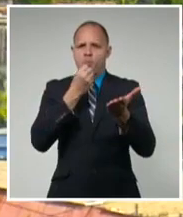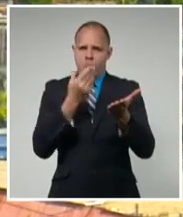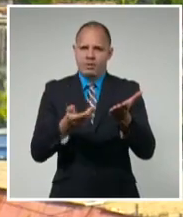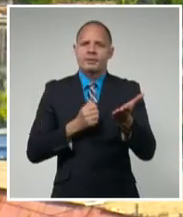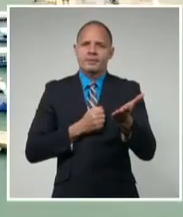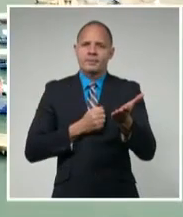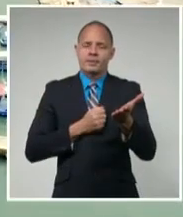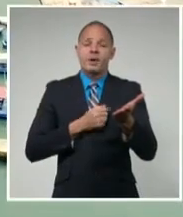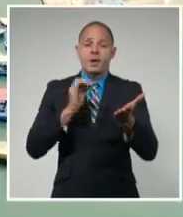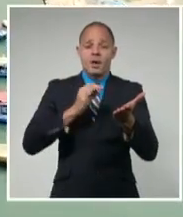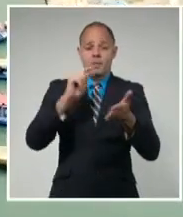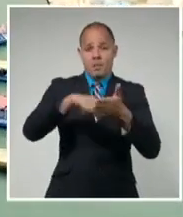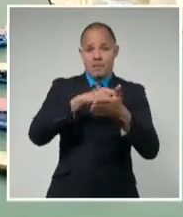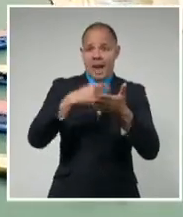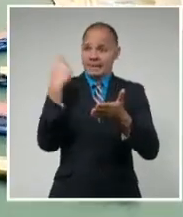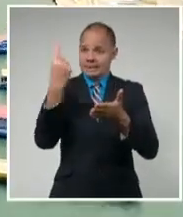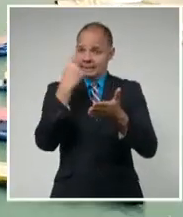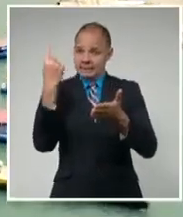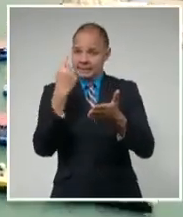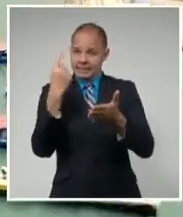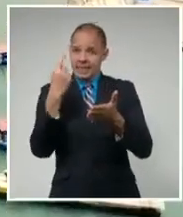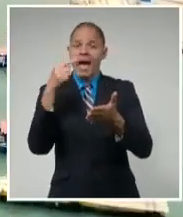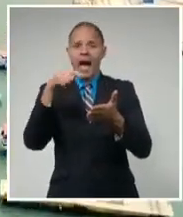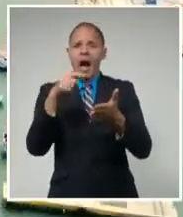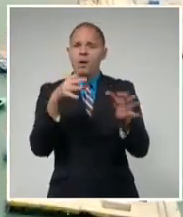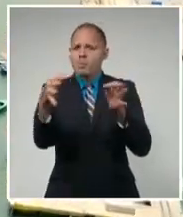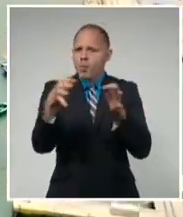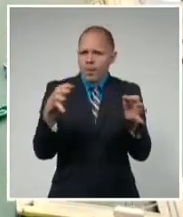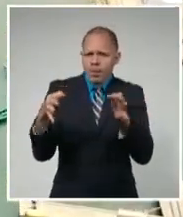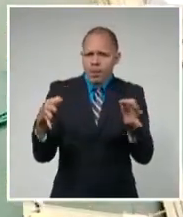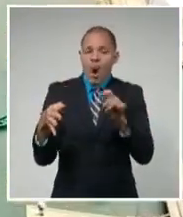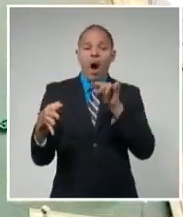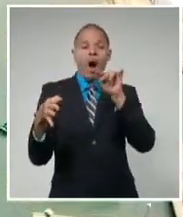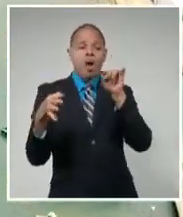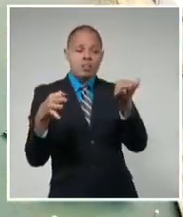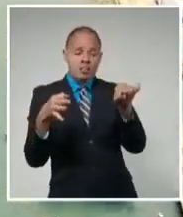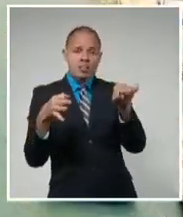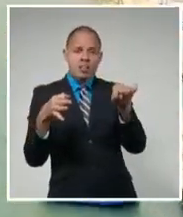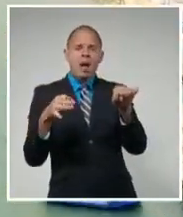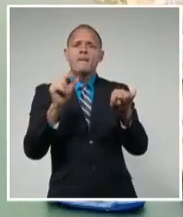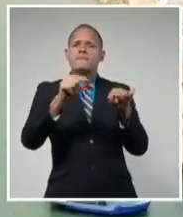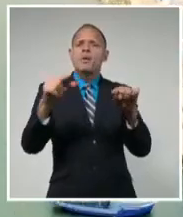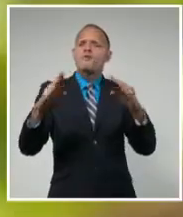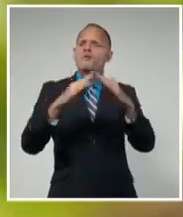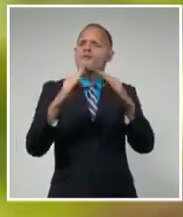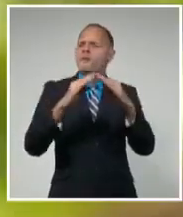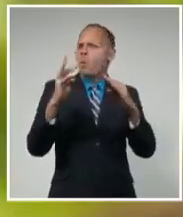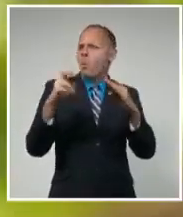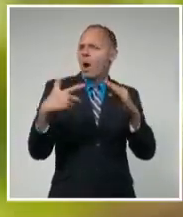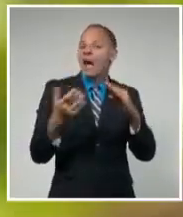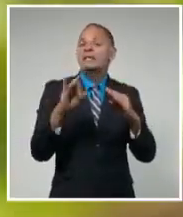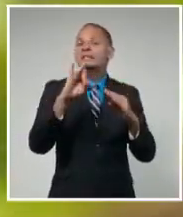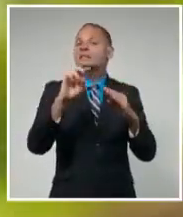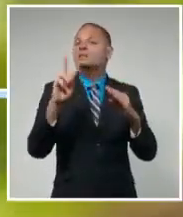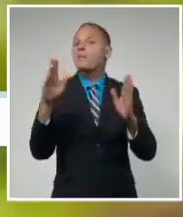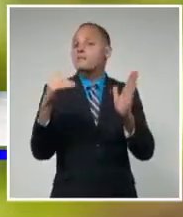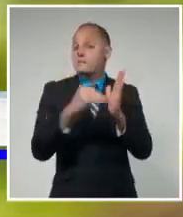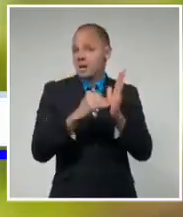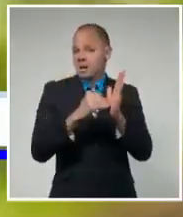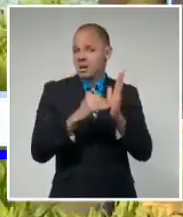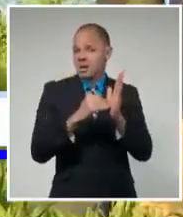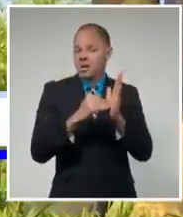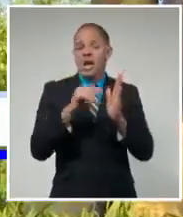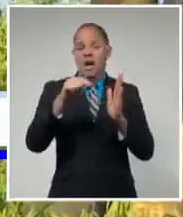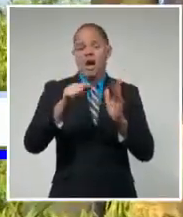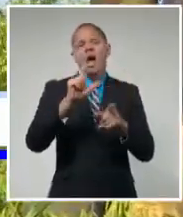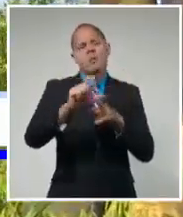nivel de las producciones y la calidad de vida. En este municipio residen unos 72.000 habitantes. La zona es eminentemente agrícola,